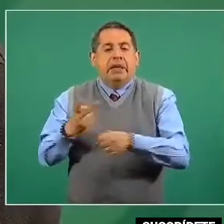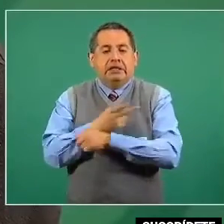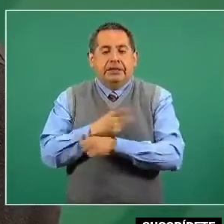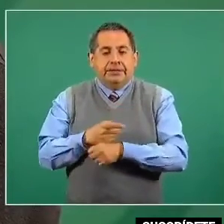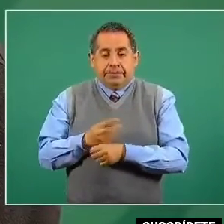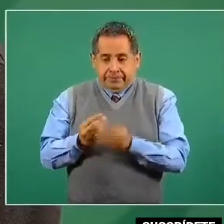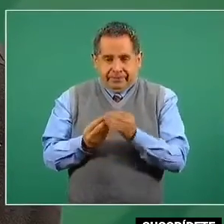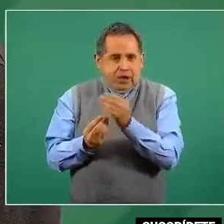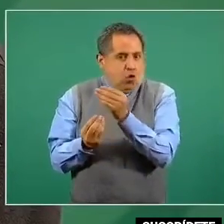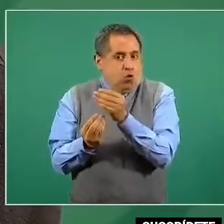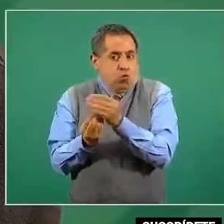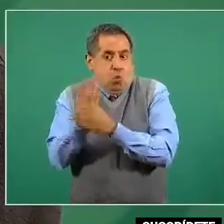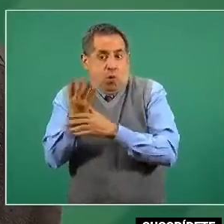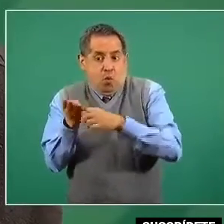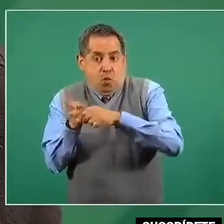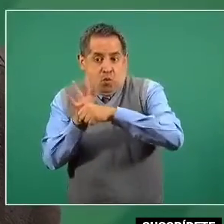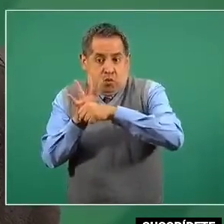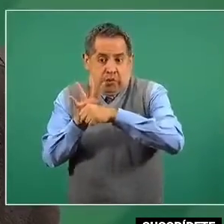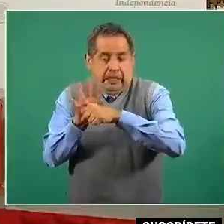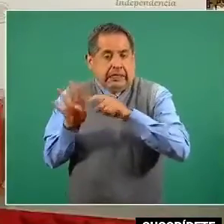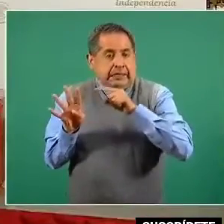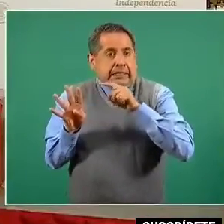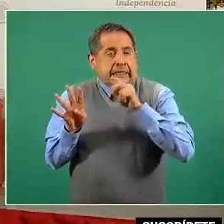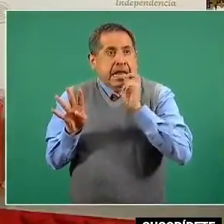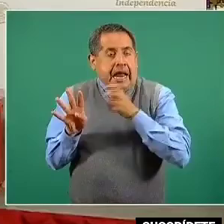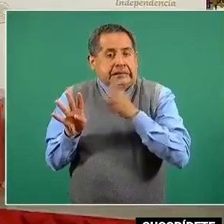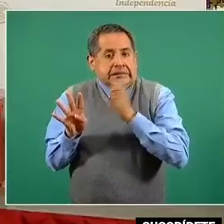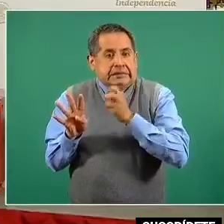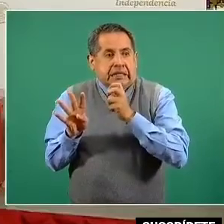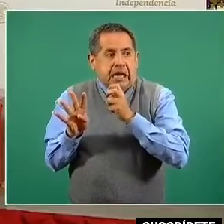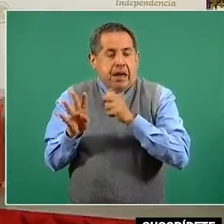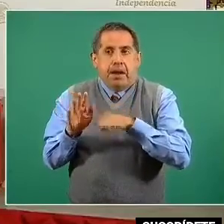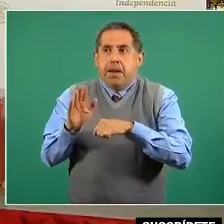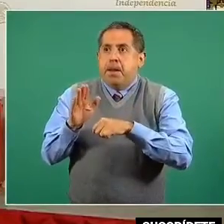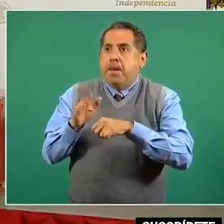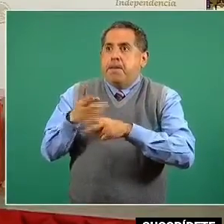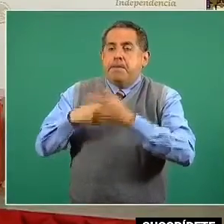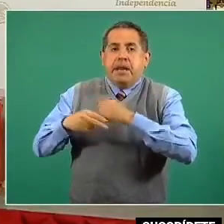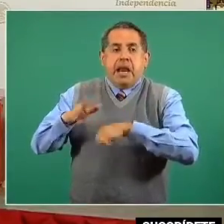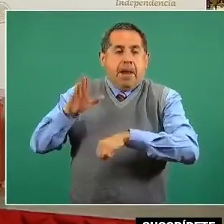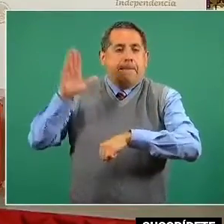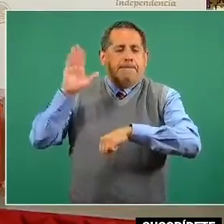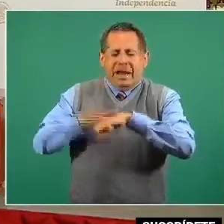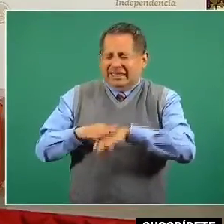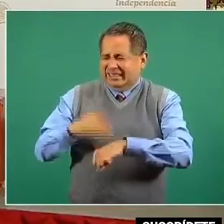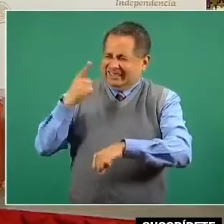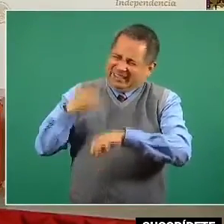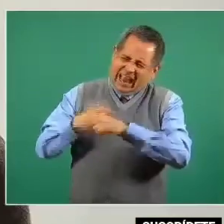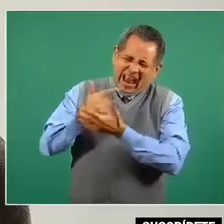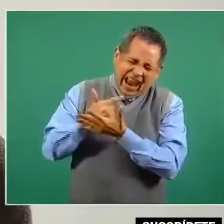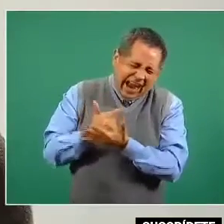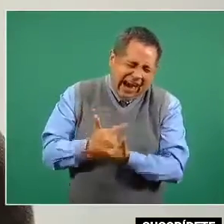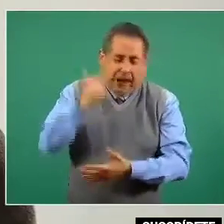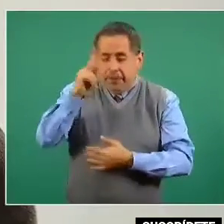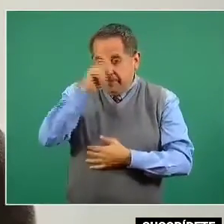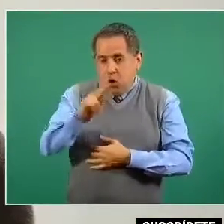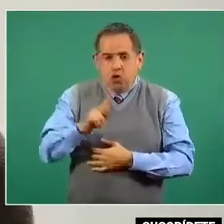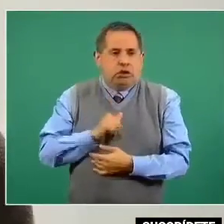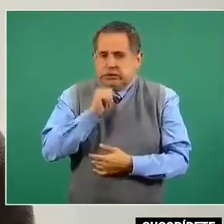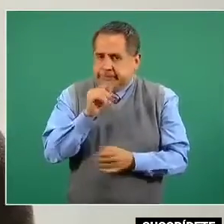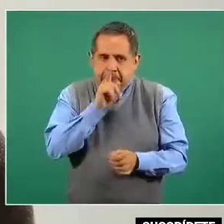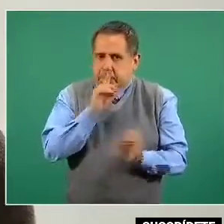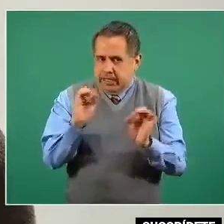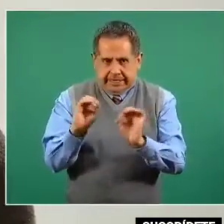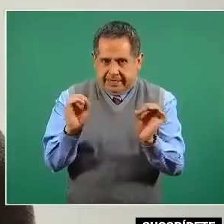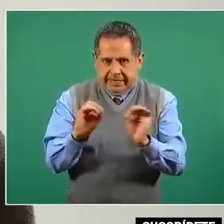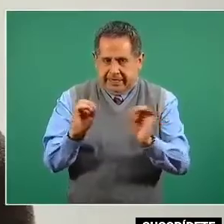la nueva variante tenga, digamos, una capacidad de generar enfermedad más grave que las variantes